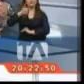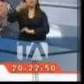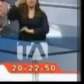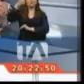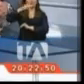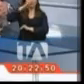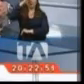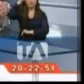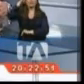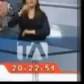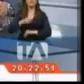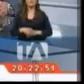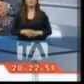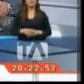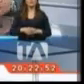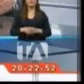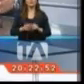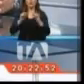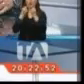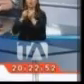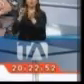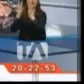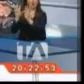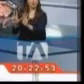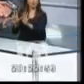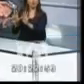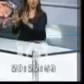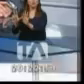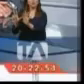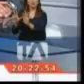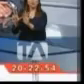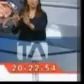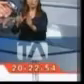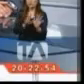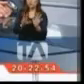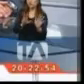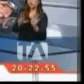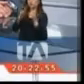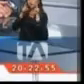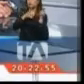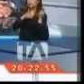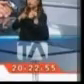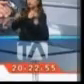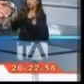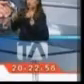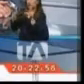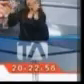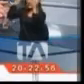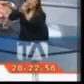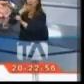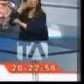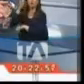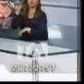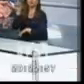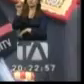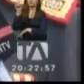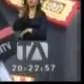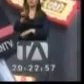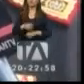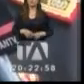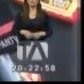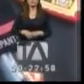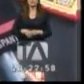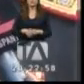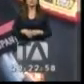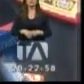Roque Moreira, descartó que la patrulla militar que desapareció durante un recorrido en el cordón fronterizo haya sido secuestrada. El